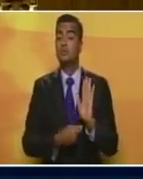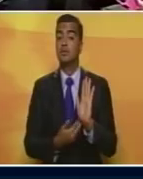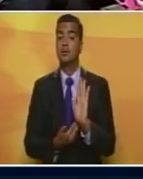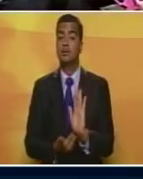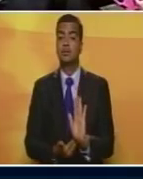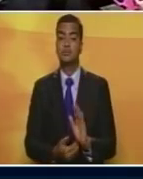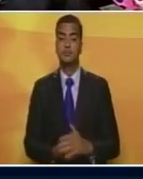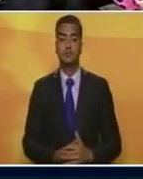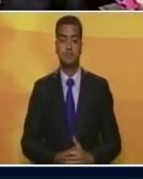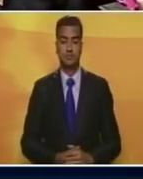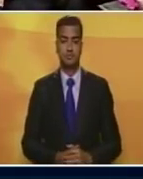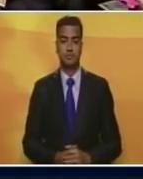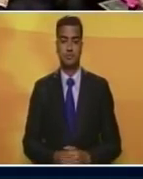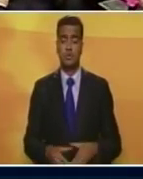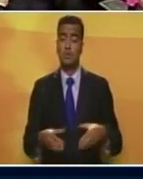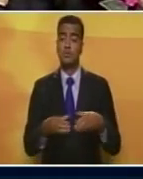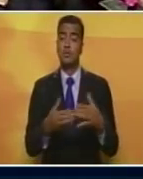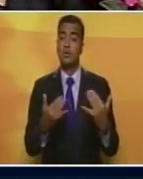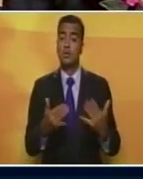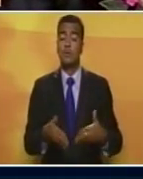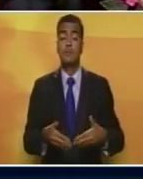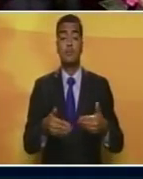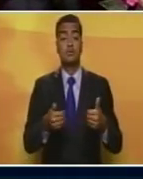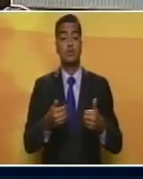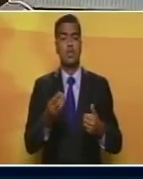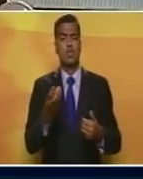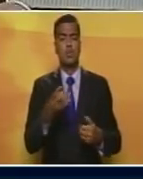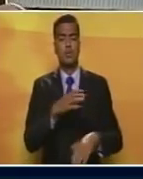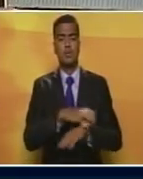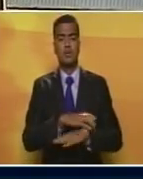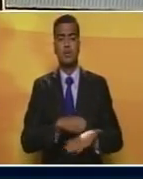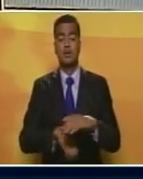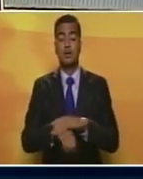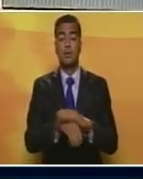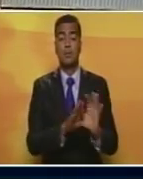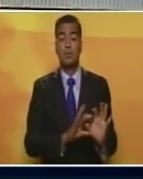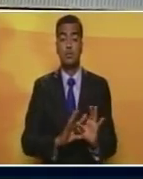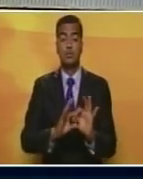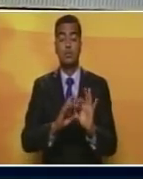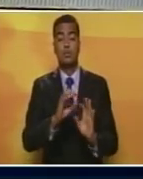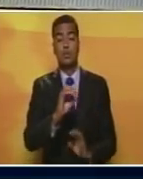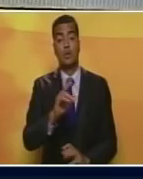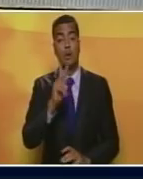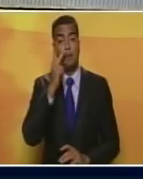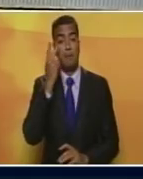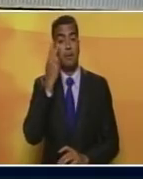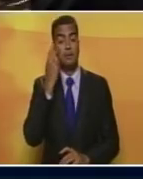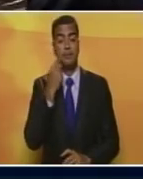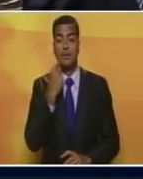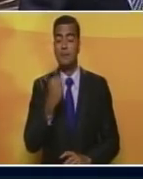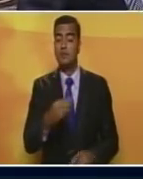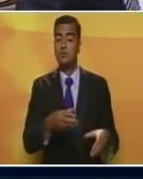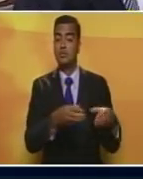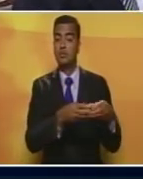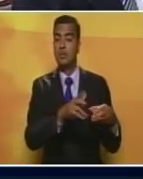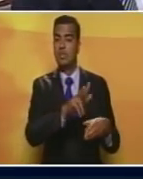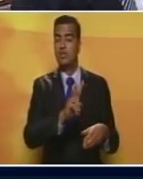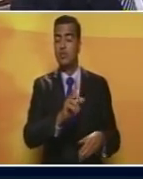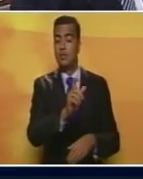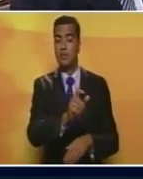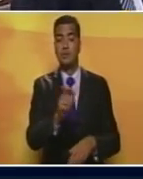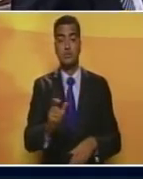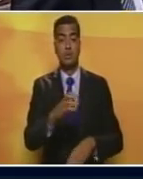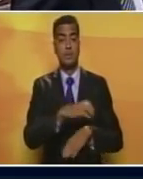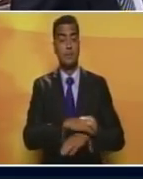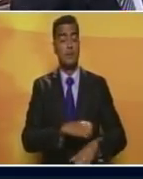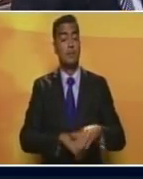Hemos tenido una larguísima audiencia el pasado miércoles en Ginebra, Suiza, con la Oficina del Alto Comisionado de Derechos Humanos de